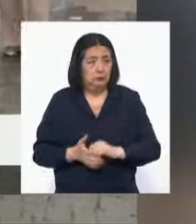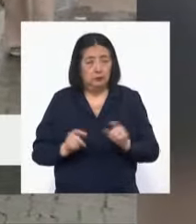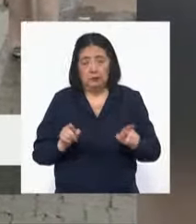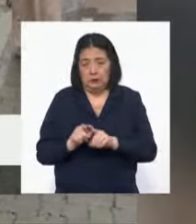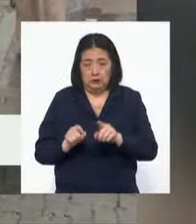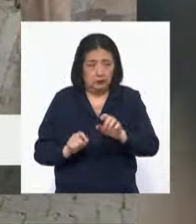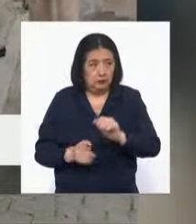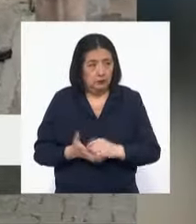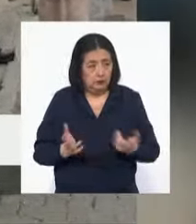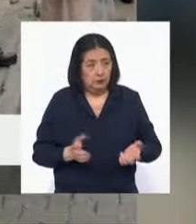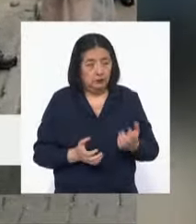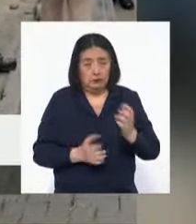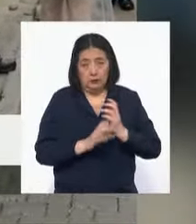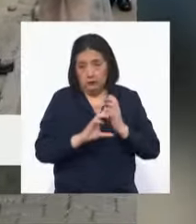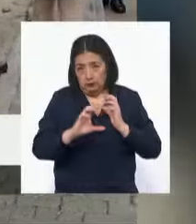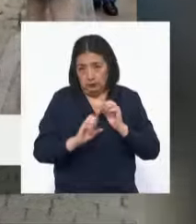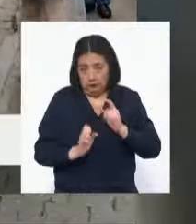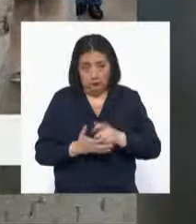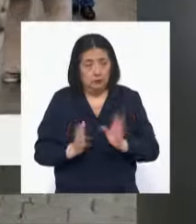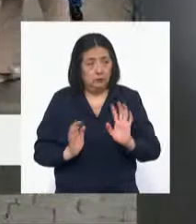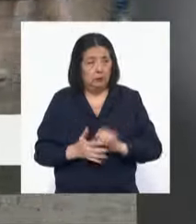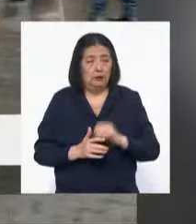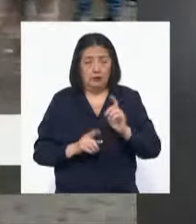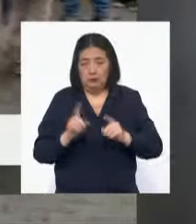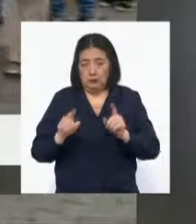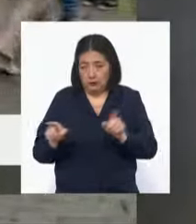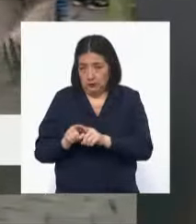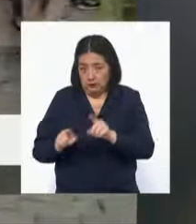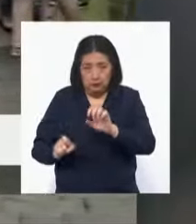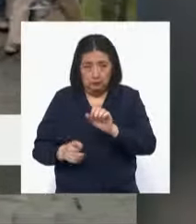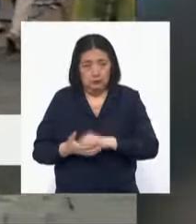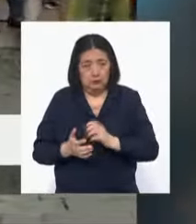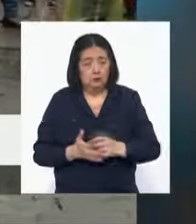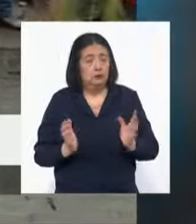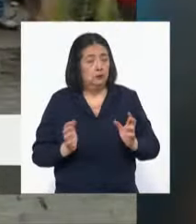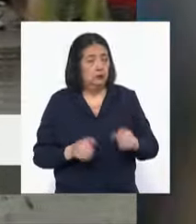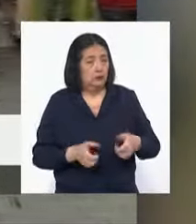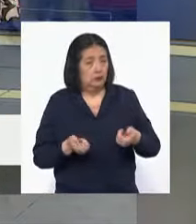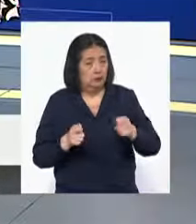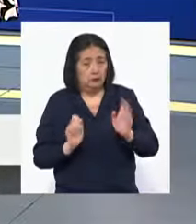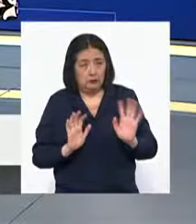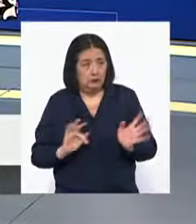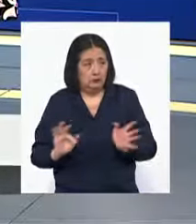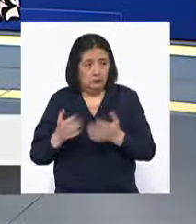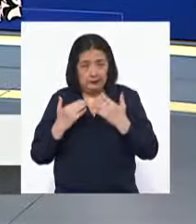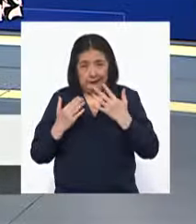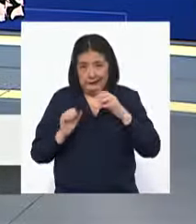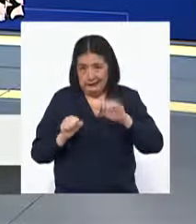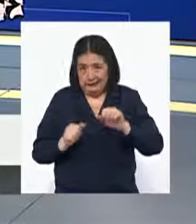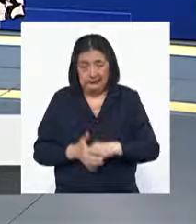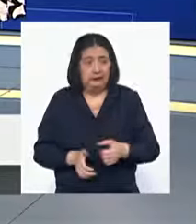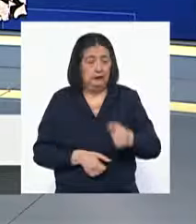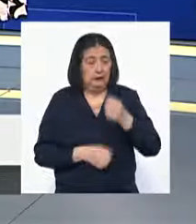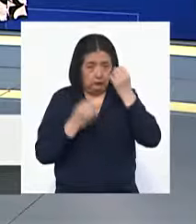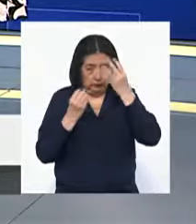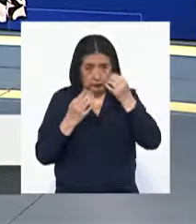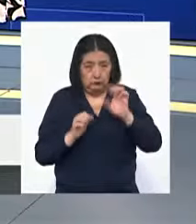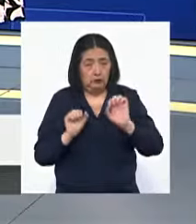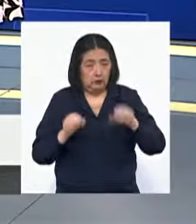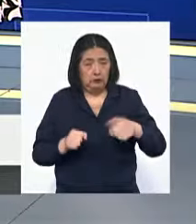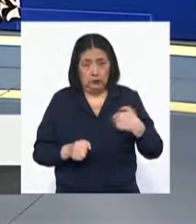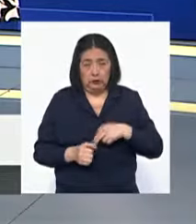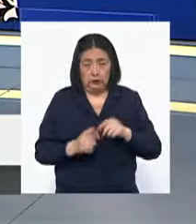también de transporte hacia allá, desde rato en rato, también se va deteniendo, Maritere. Muchísimas gracias, Gabriel, por este informe.